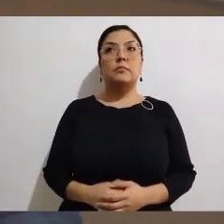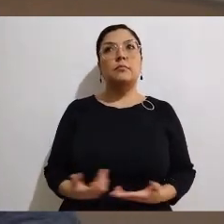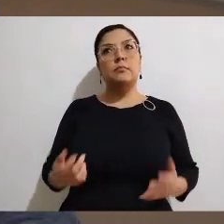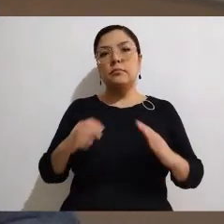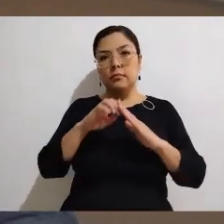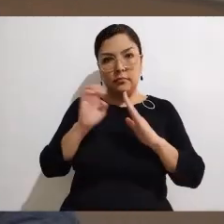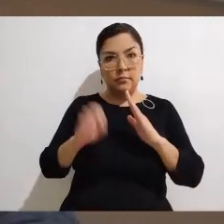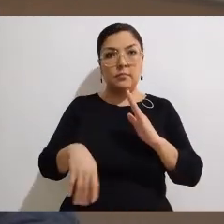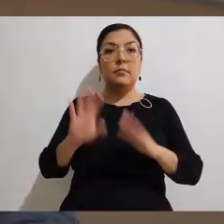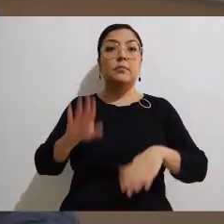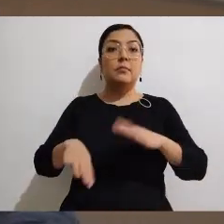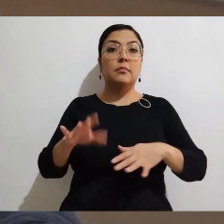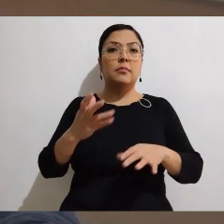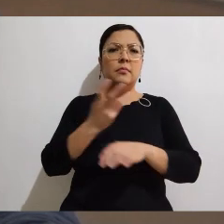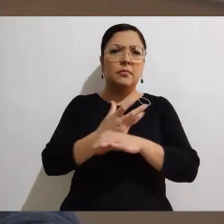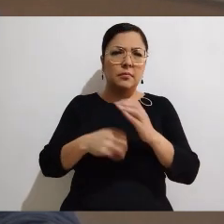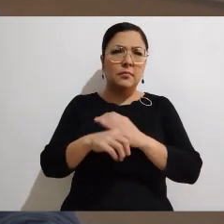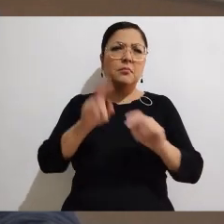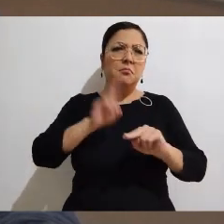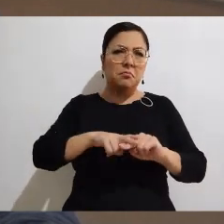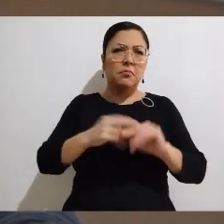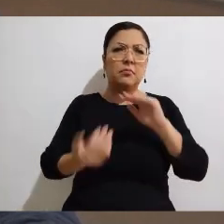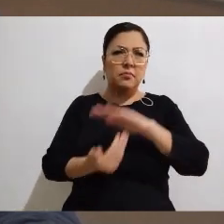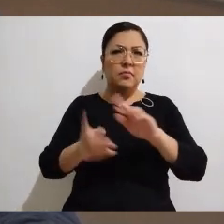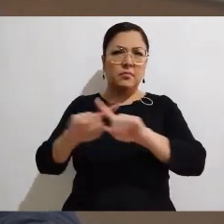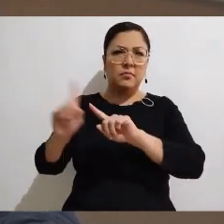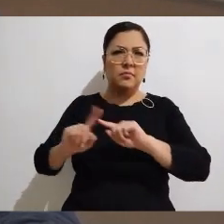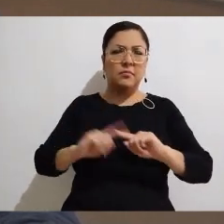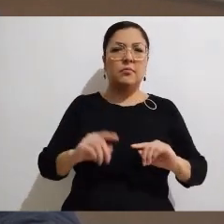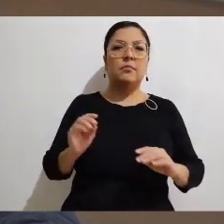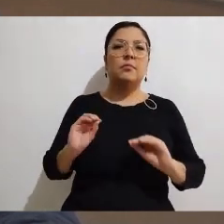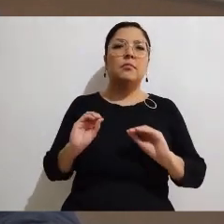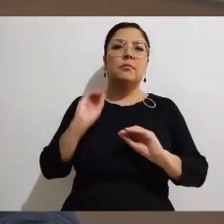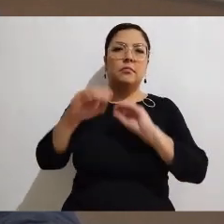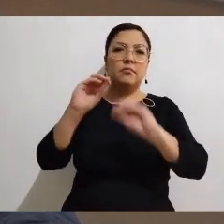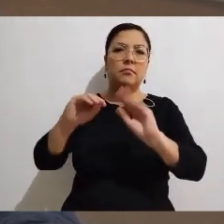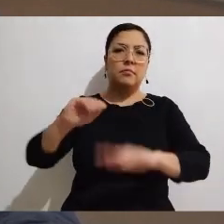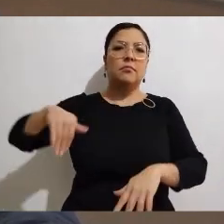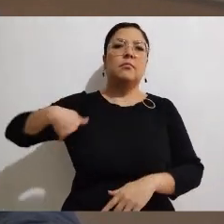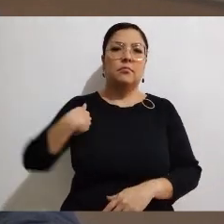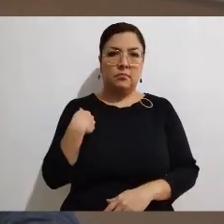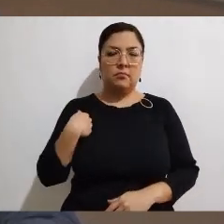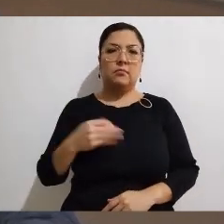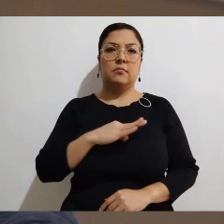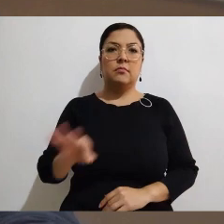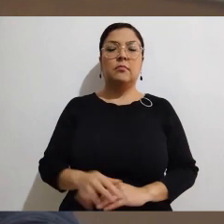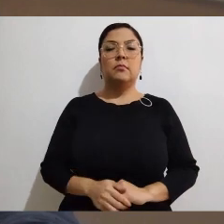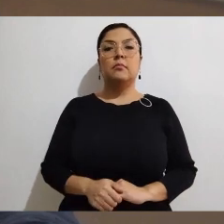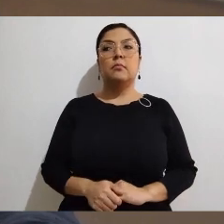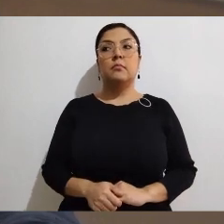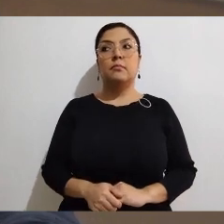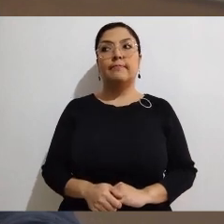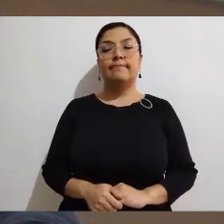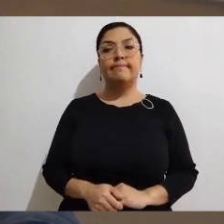guardar mobiliario del propio instituto, y últimamente, como tú sabes, consejero, se ha venido utilizando